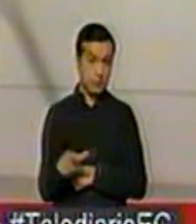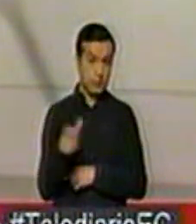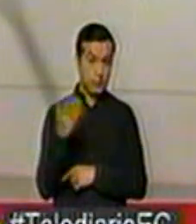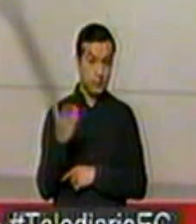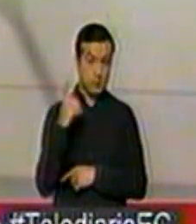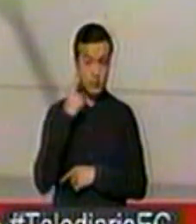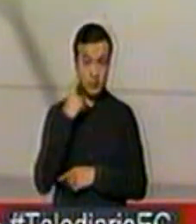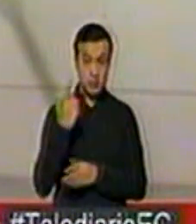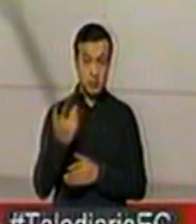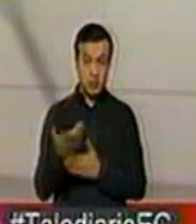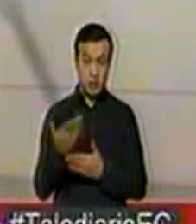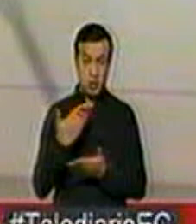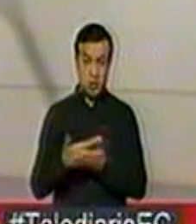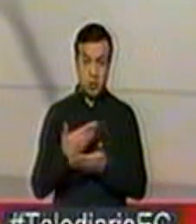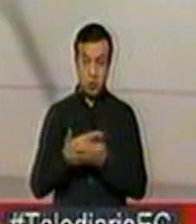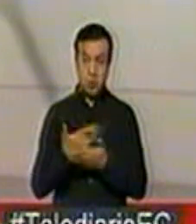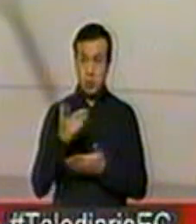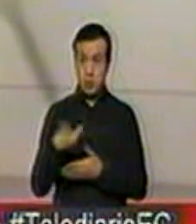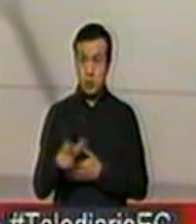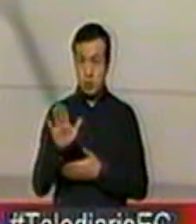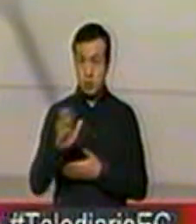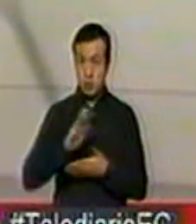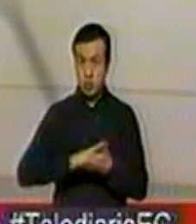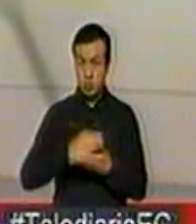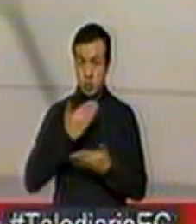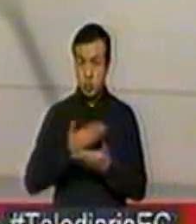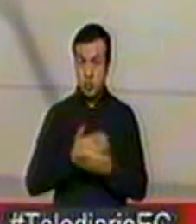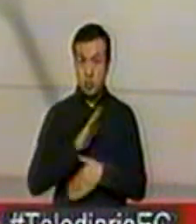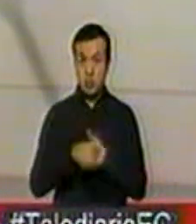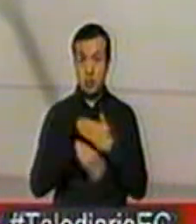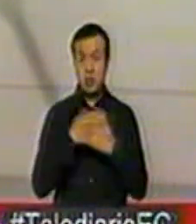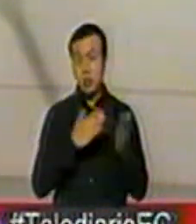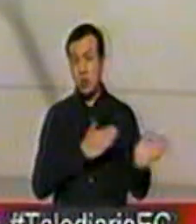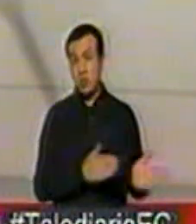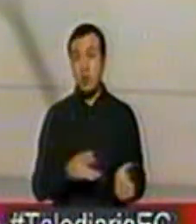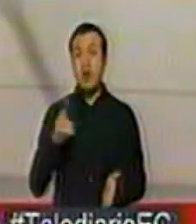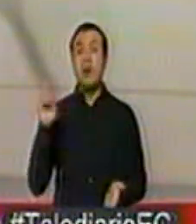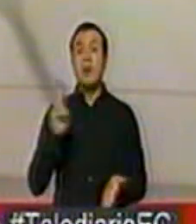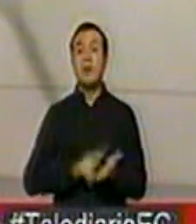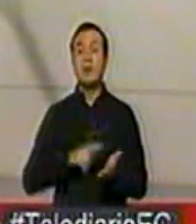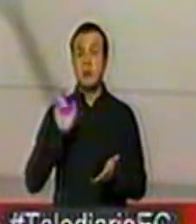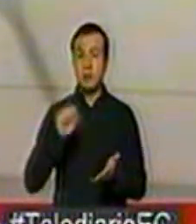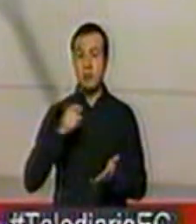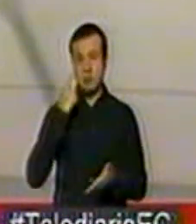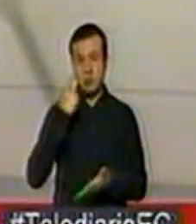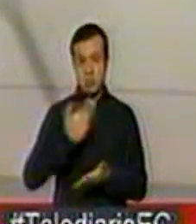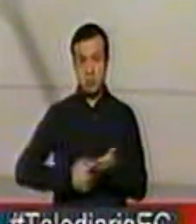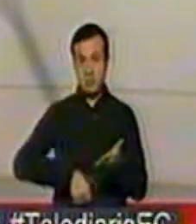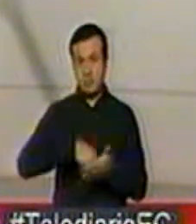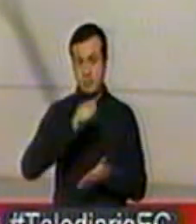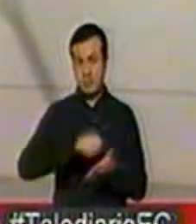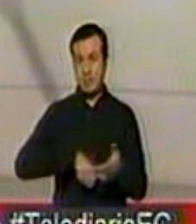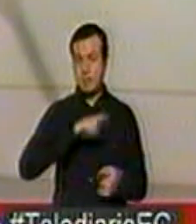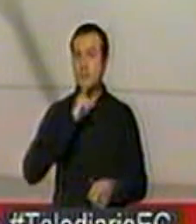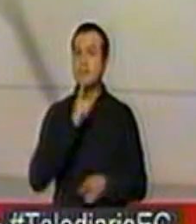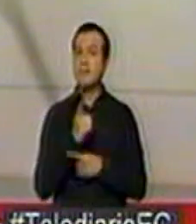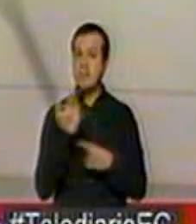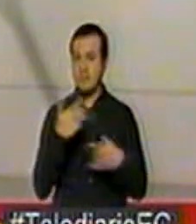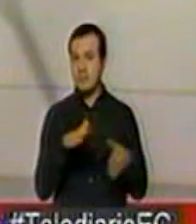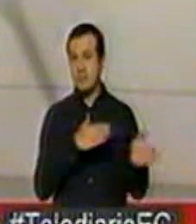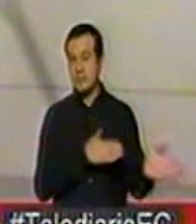los documentos subidos junto con la solicitud de visa sean documentos válidos, junto